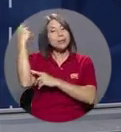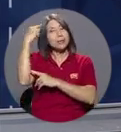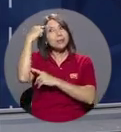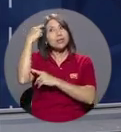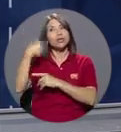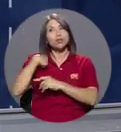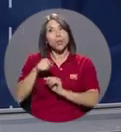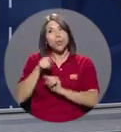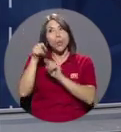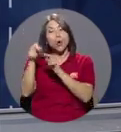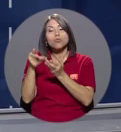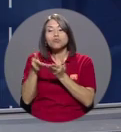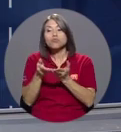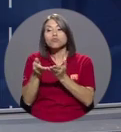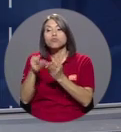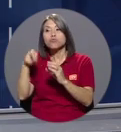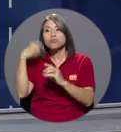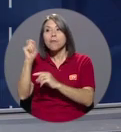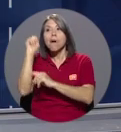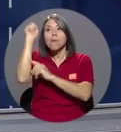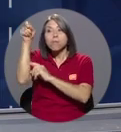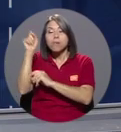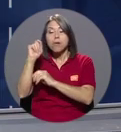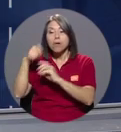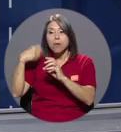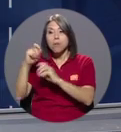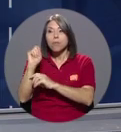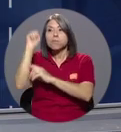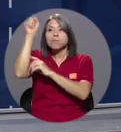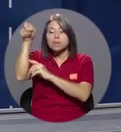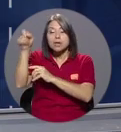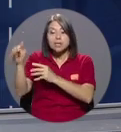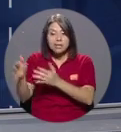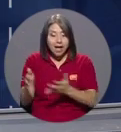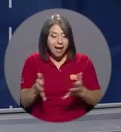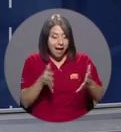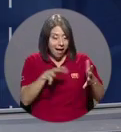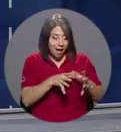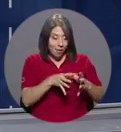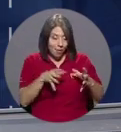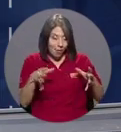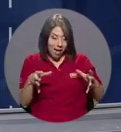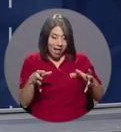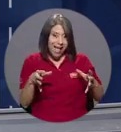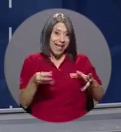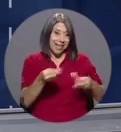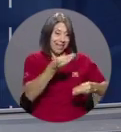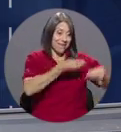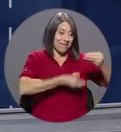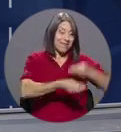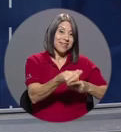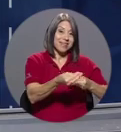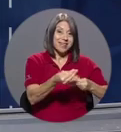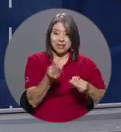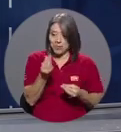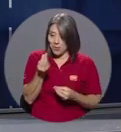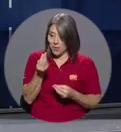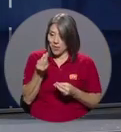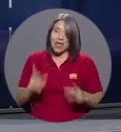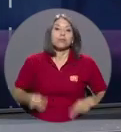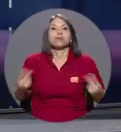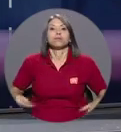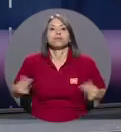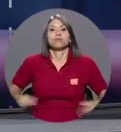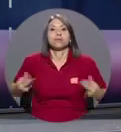pescar y lo que pesca y genera, no digo que todos, pero una gran mayoría lo gasta inmediatamente, no tenemos